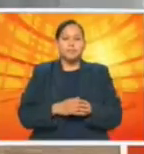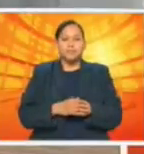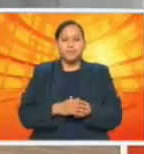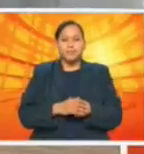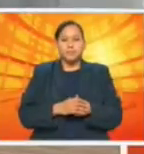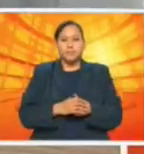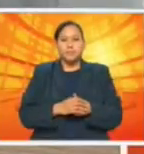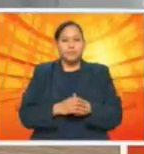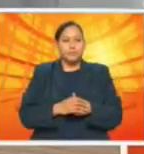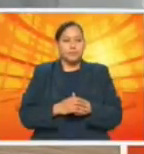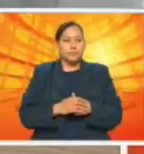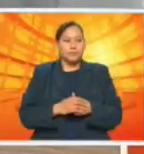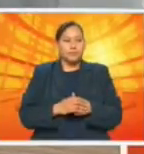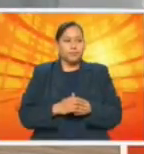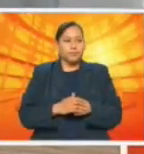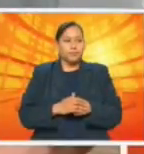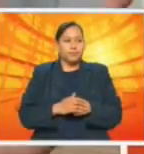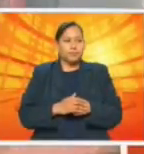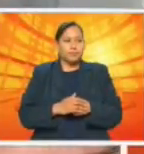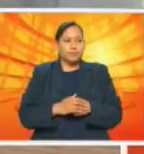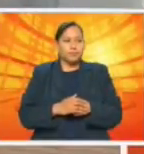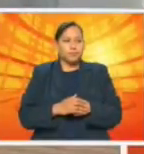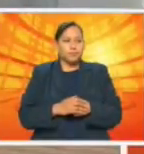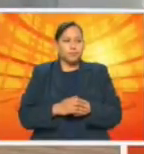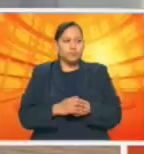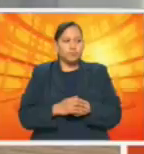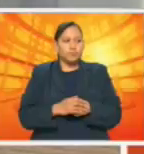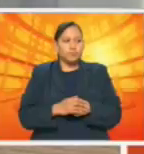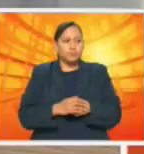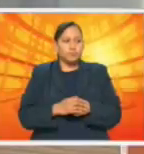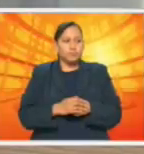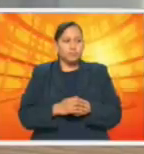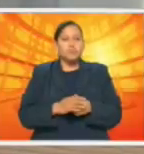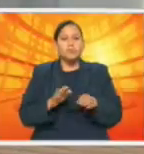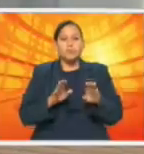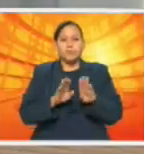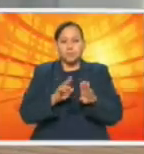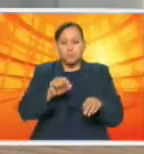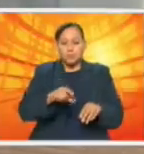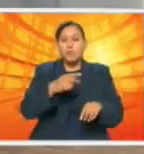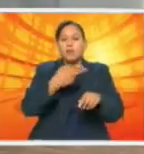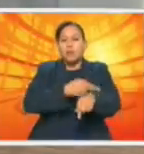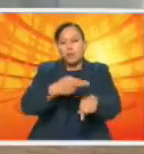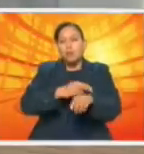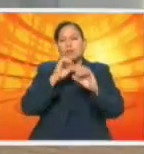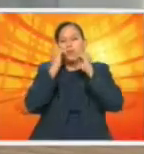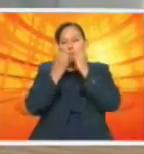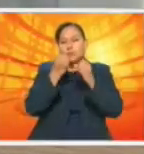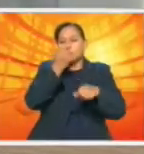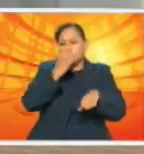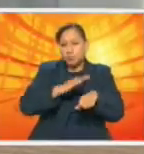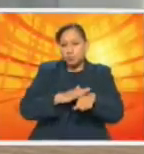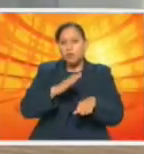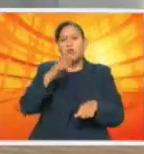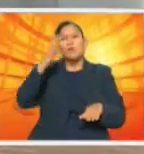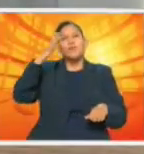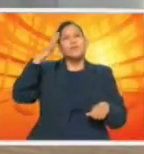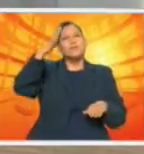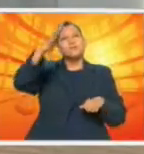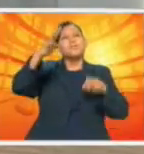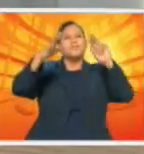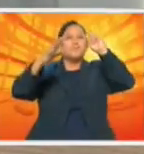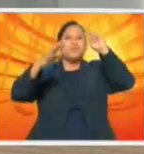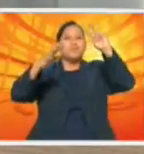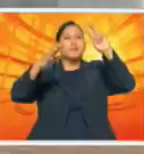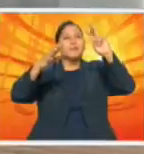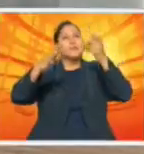nuestro, nuestro sistema administrativo, por así decirlo, del Distrito Federal, ¿tú qué visión tienes a futuro? ¿A dónde crees